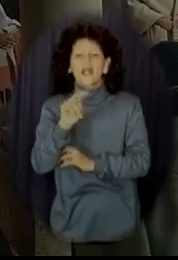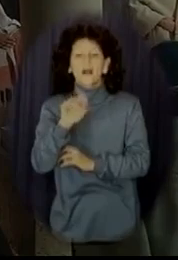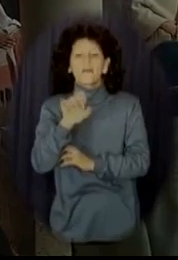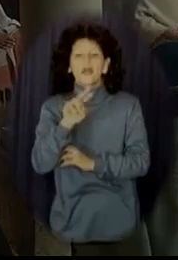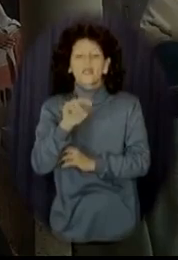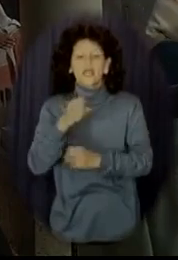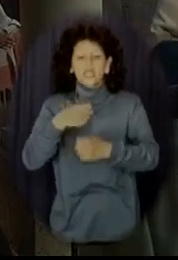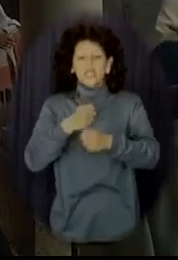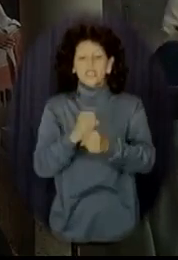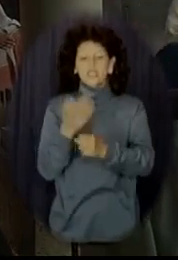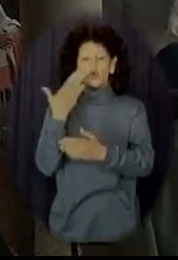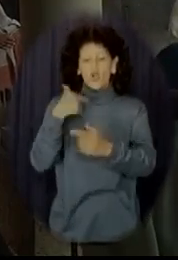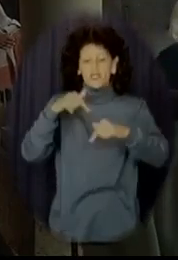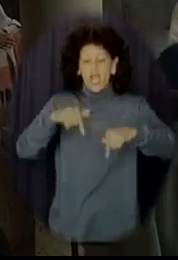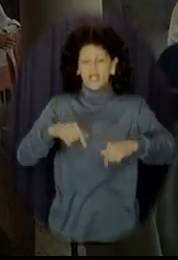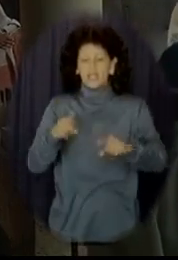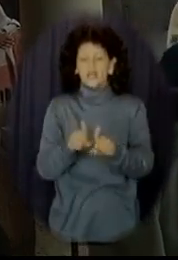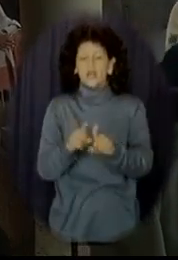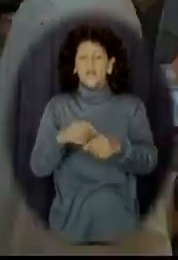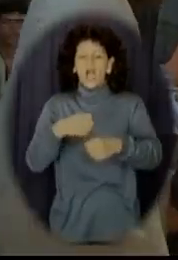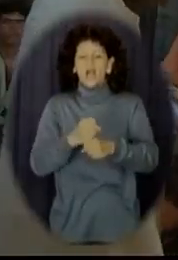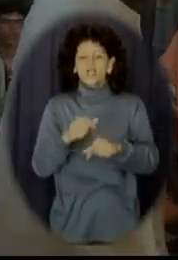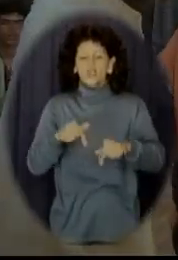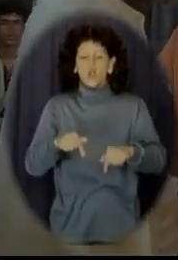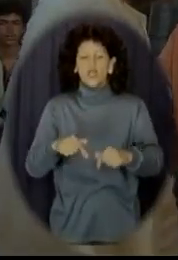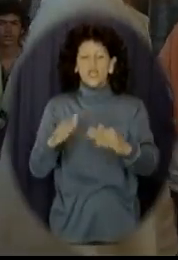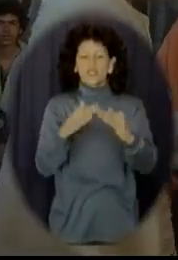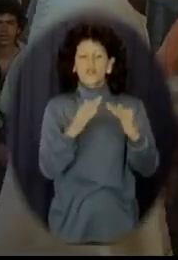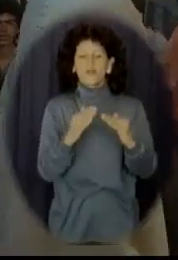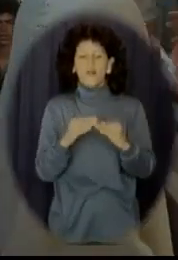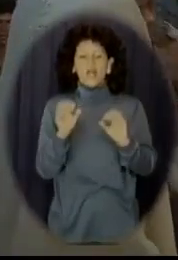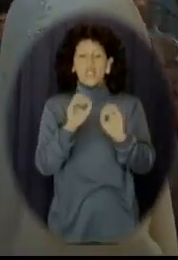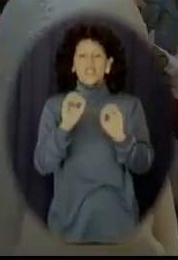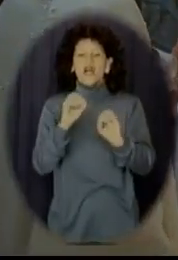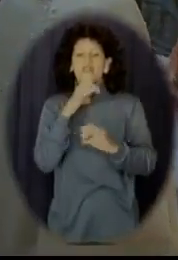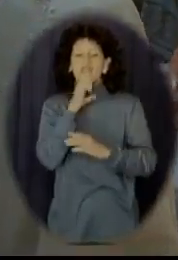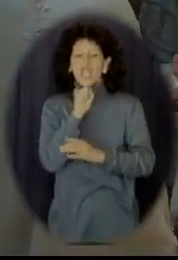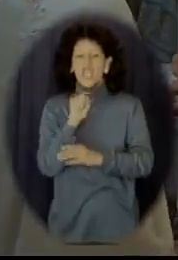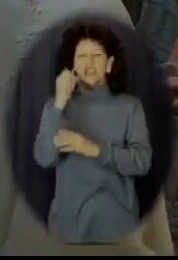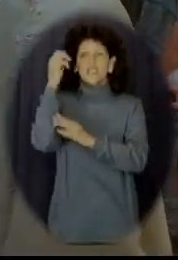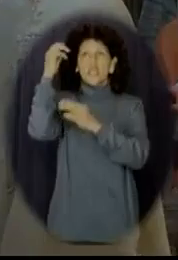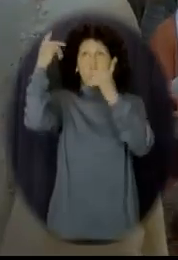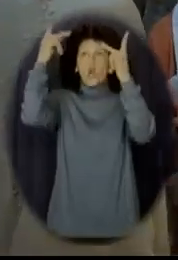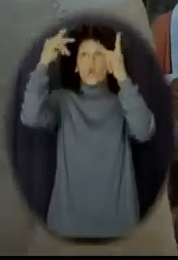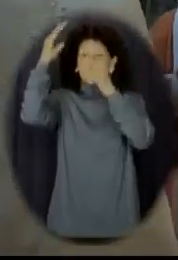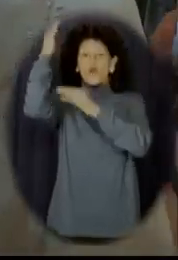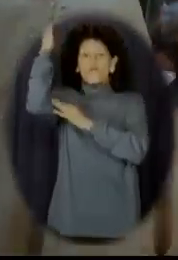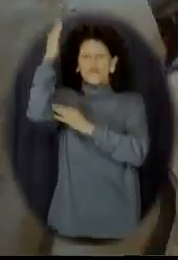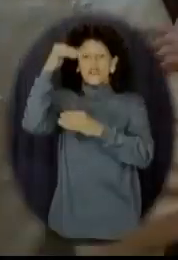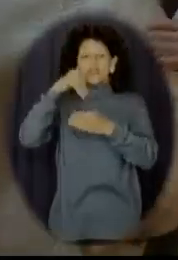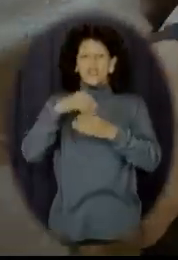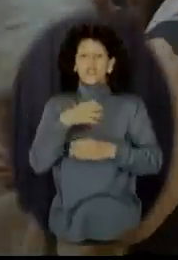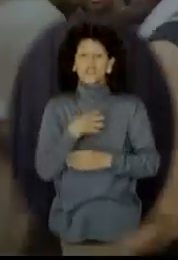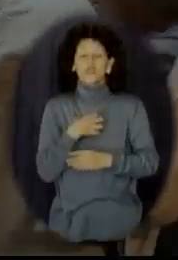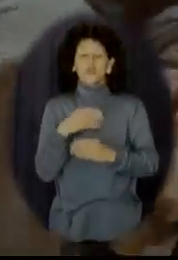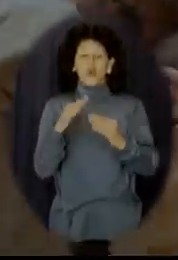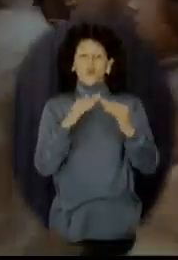Capernaum, hazlo también aquí en tu propia tierra. Les aseguro que nadie es profeta en su propia tierra.